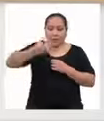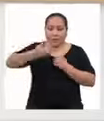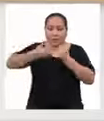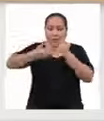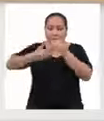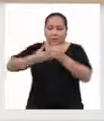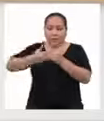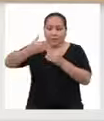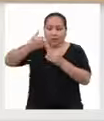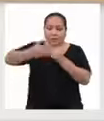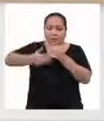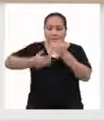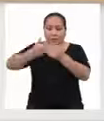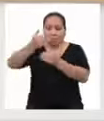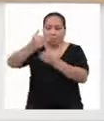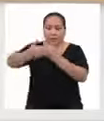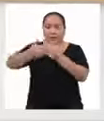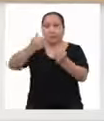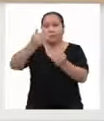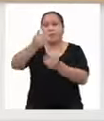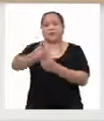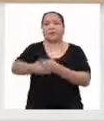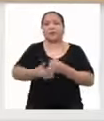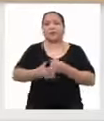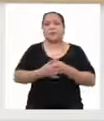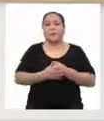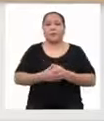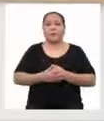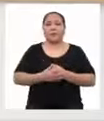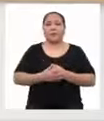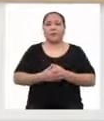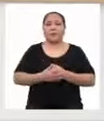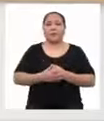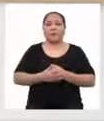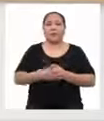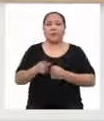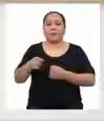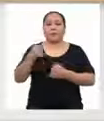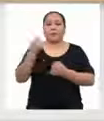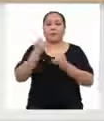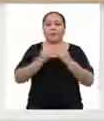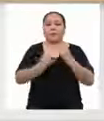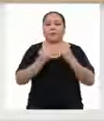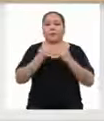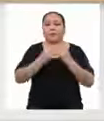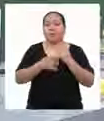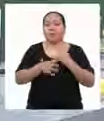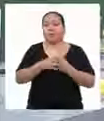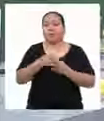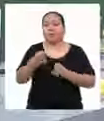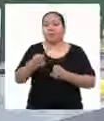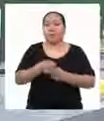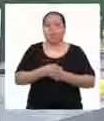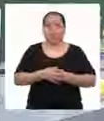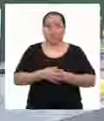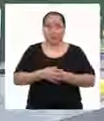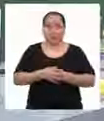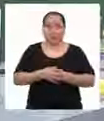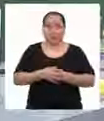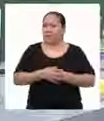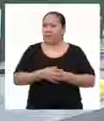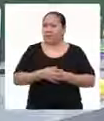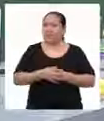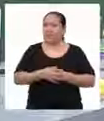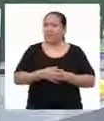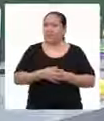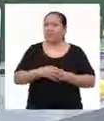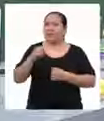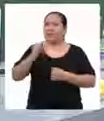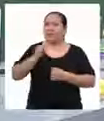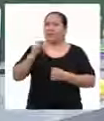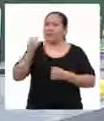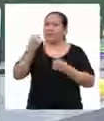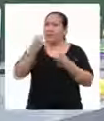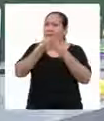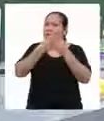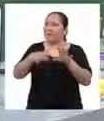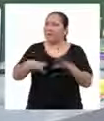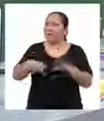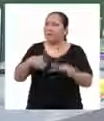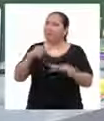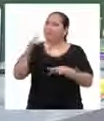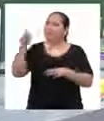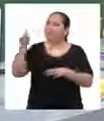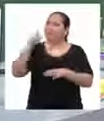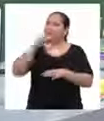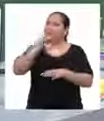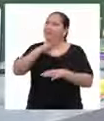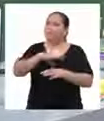así hasta la marca de clase siguiente a nuestra última marca de clase. Pucha, ahora sí me perdí con el